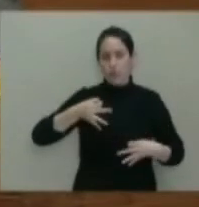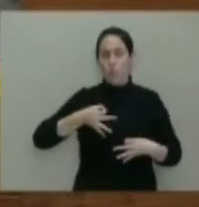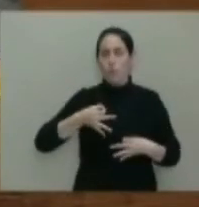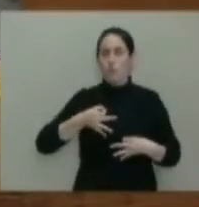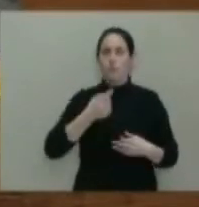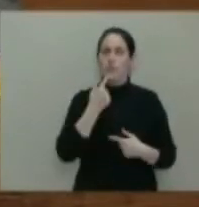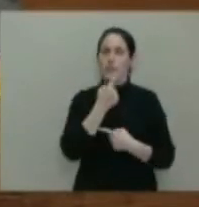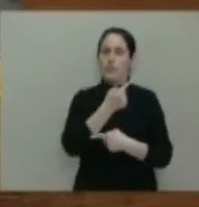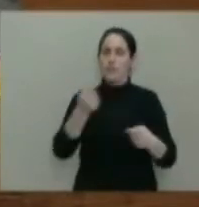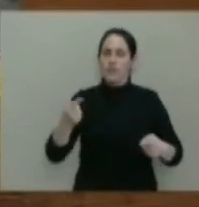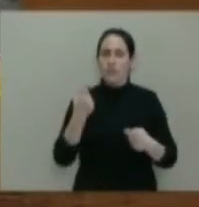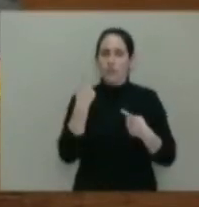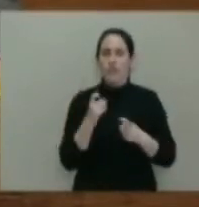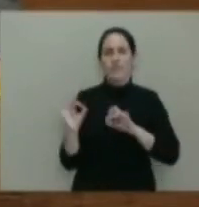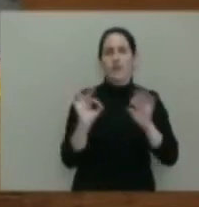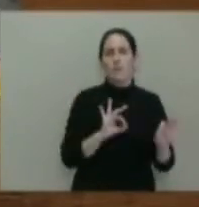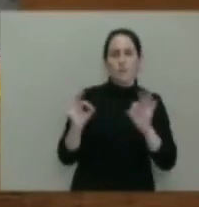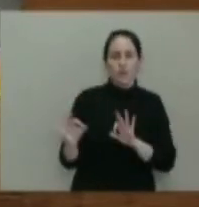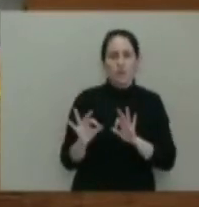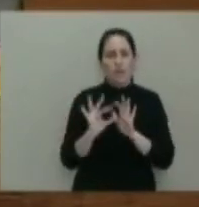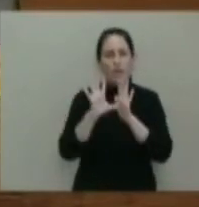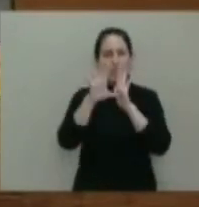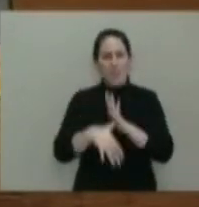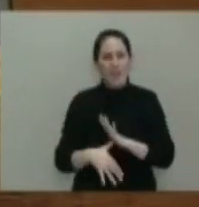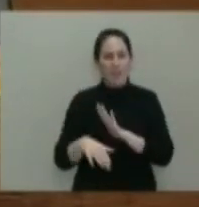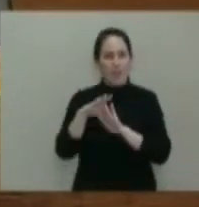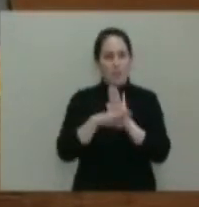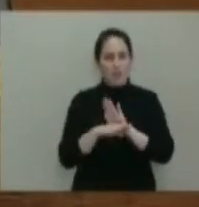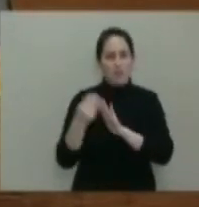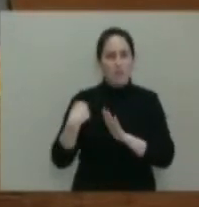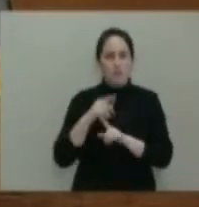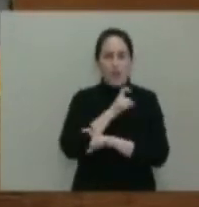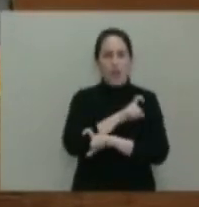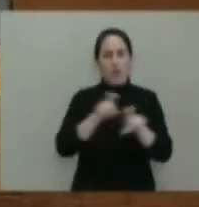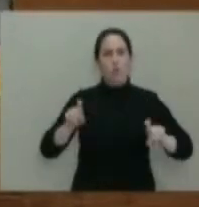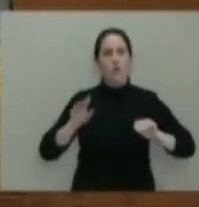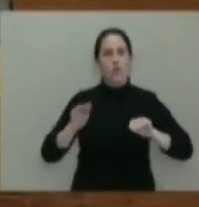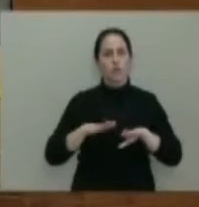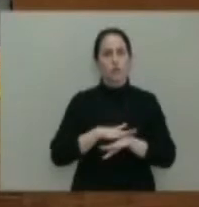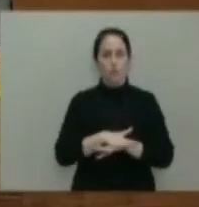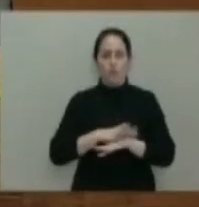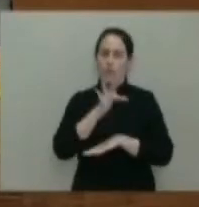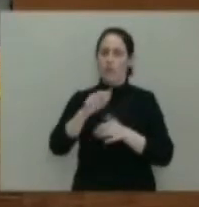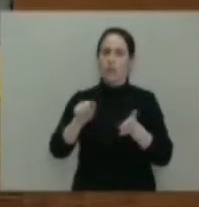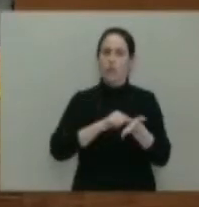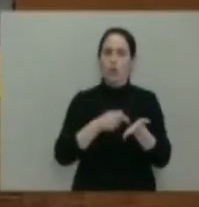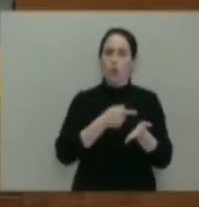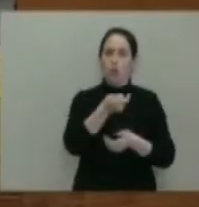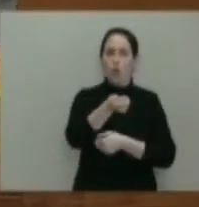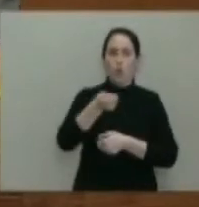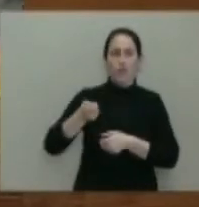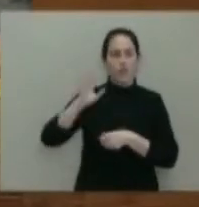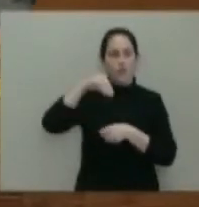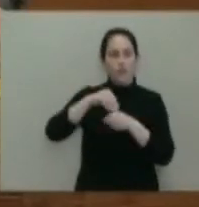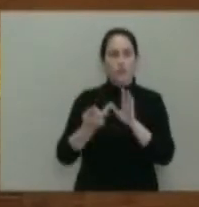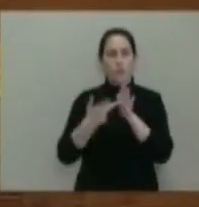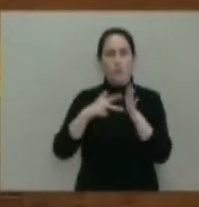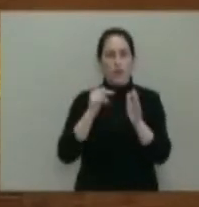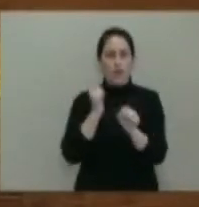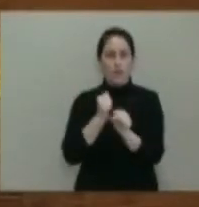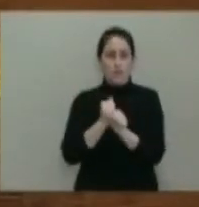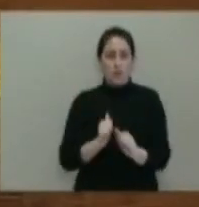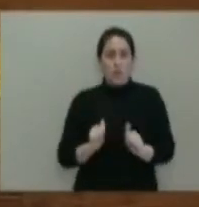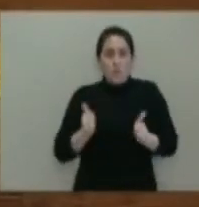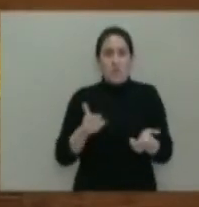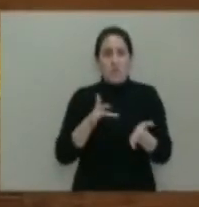el retraso, la falta de planificación e impulso de las diferentes medidas anunciadas por parte del Gobierno, las contrataciones previstas en los planes de empleo, que no arrancaron hasta